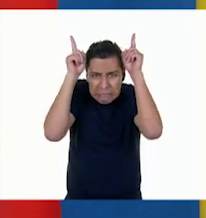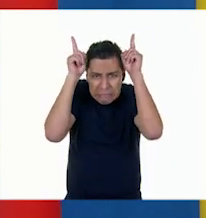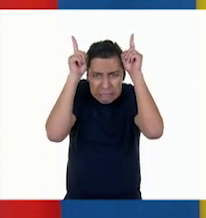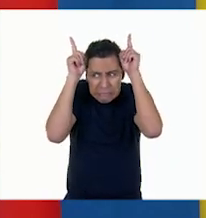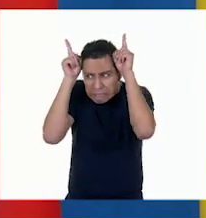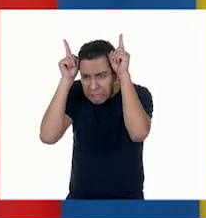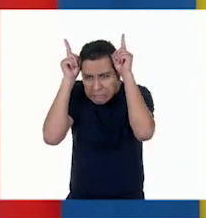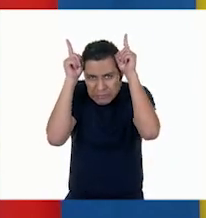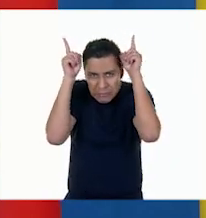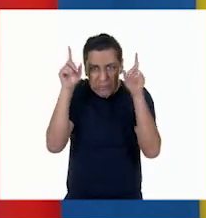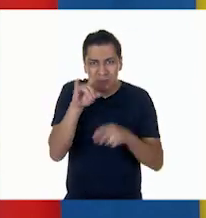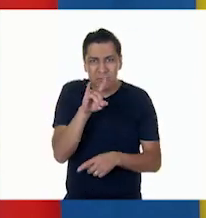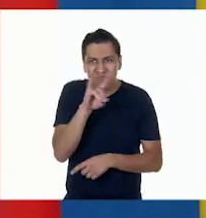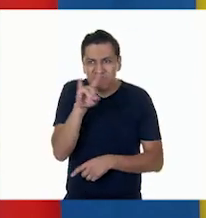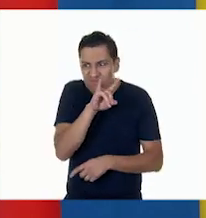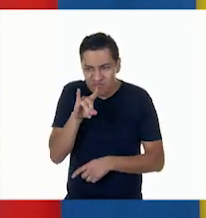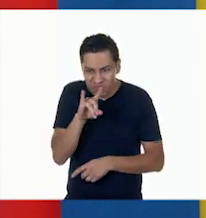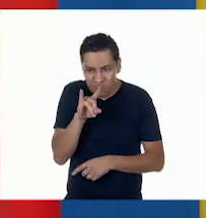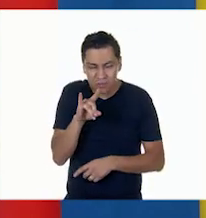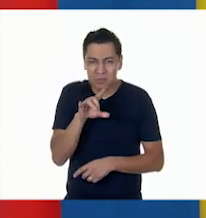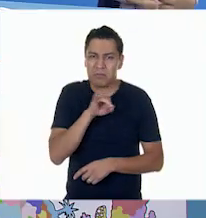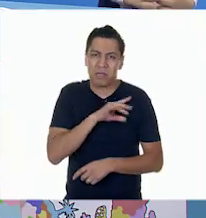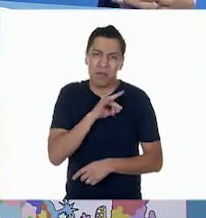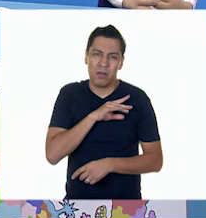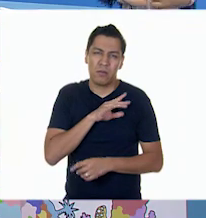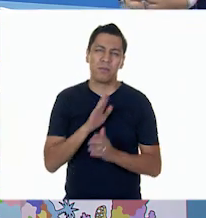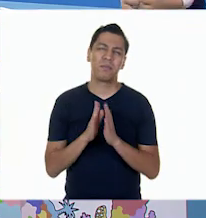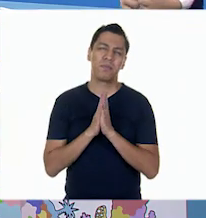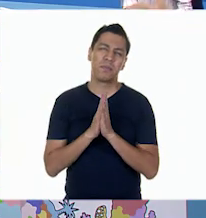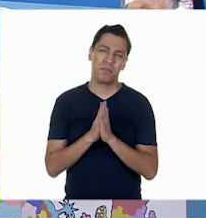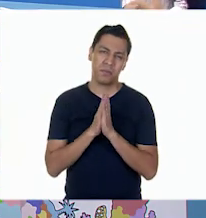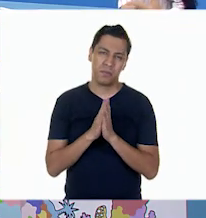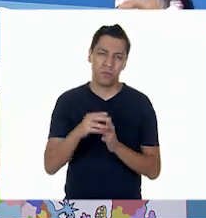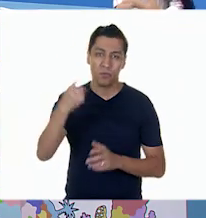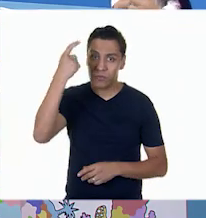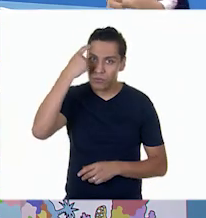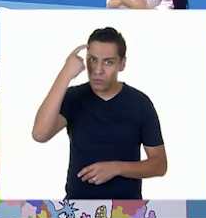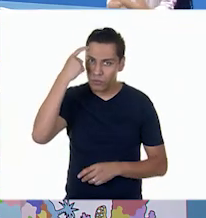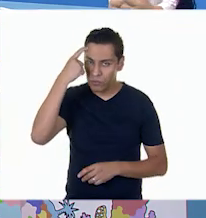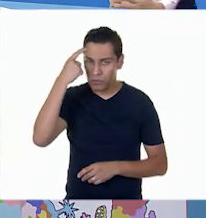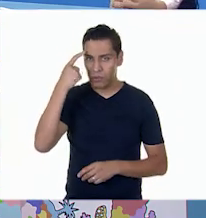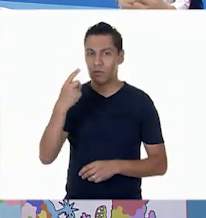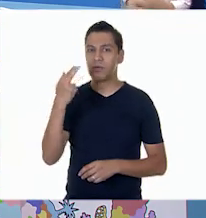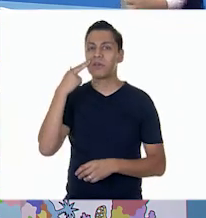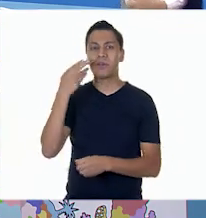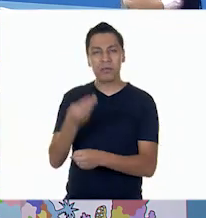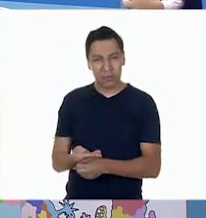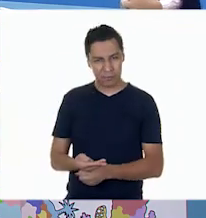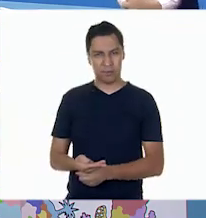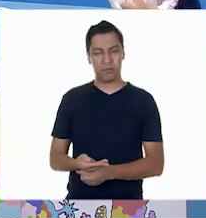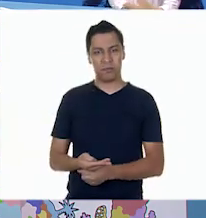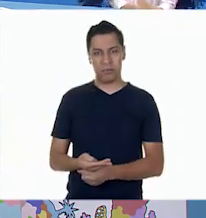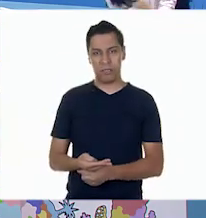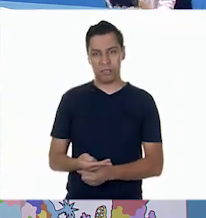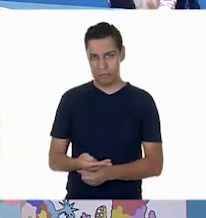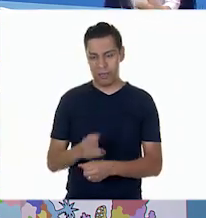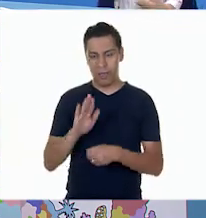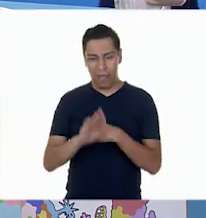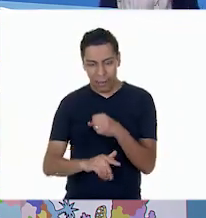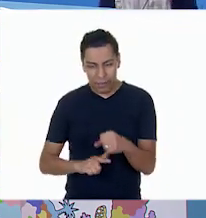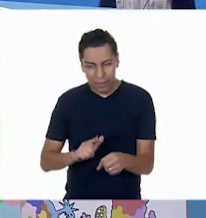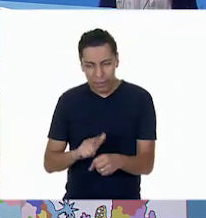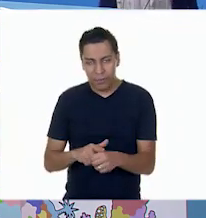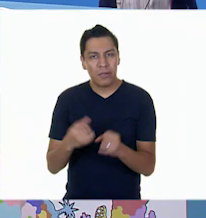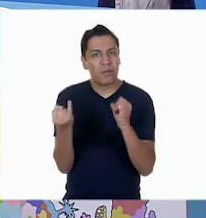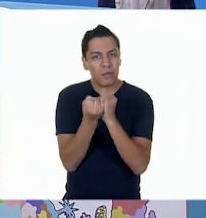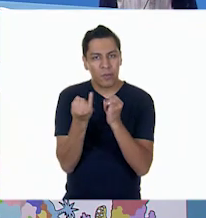como dice Ale, hagamos conciencia de esto, de verdad. Ambos tienen mucha razón. Debemos ser conscientes de las consecuencias del ruido